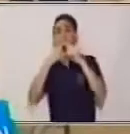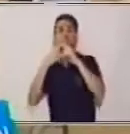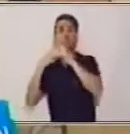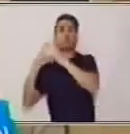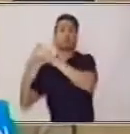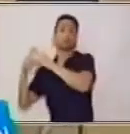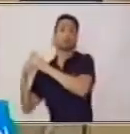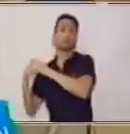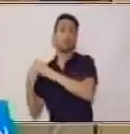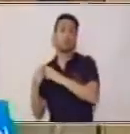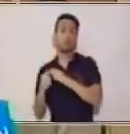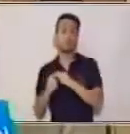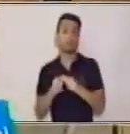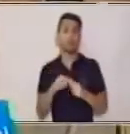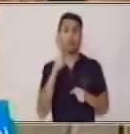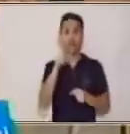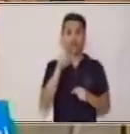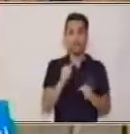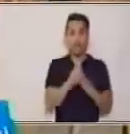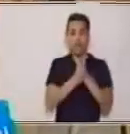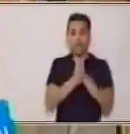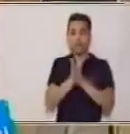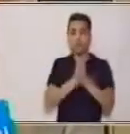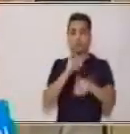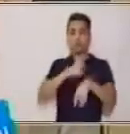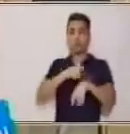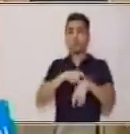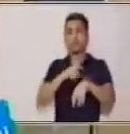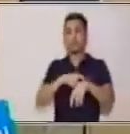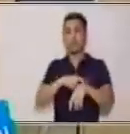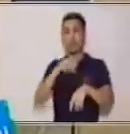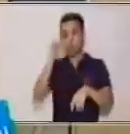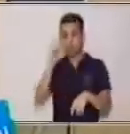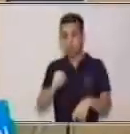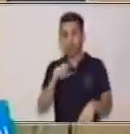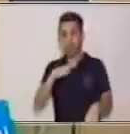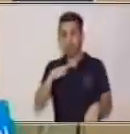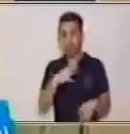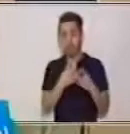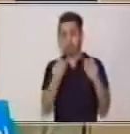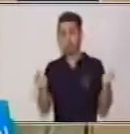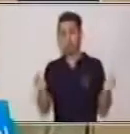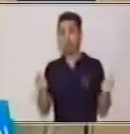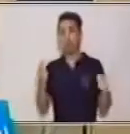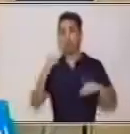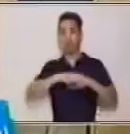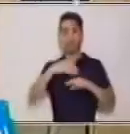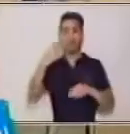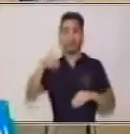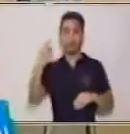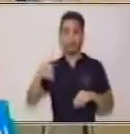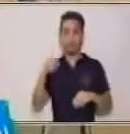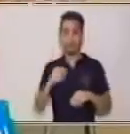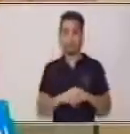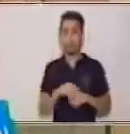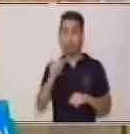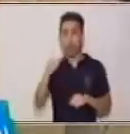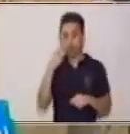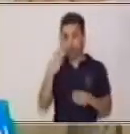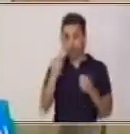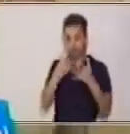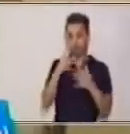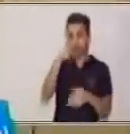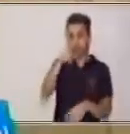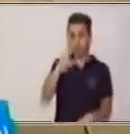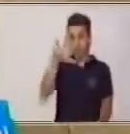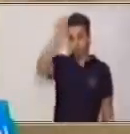¿verdad? Ahí aprovechas bastante el tiempo y logras resolver esto de una manera más eficiente. Hoy te dejamos el siguiente